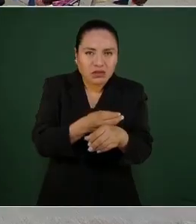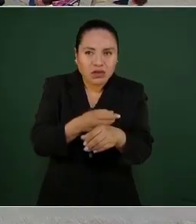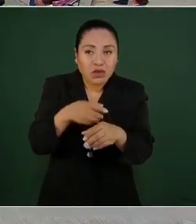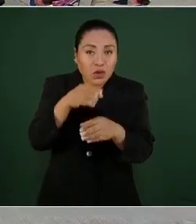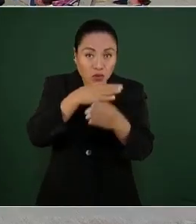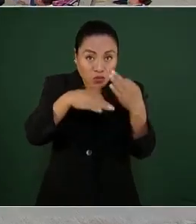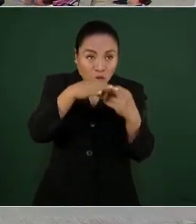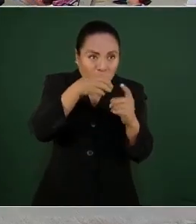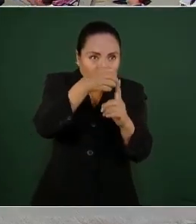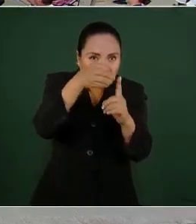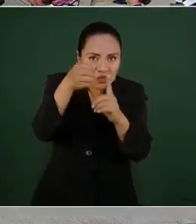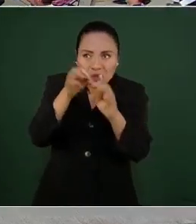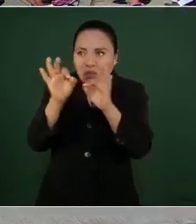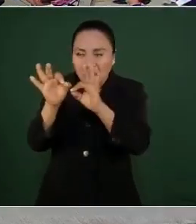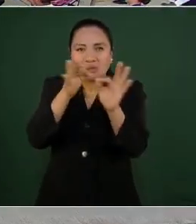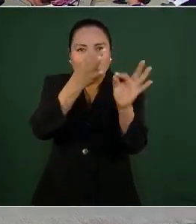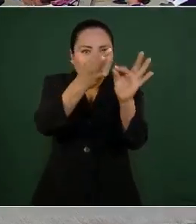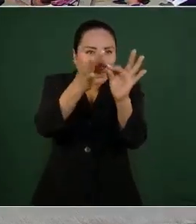cumplieron.